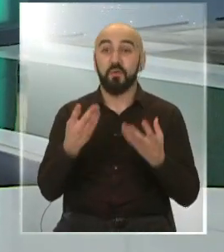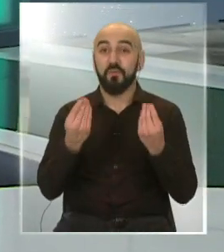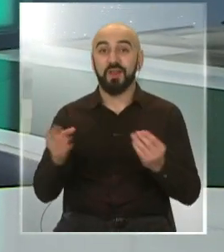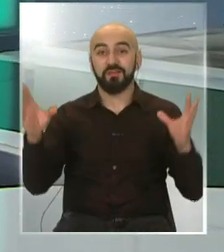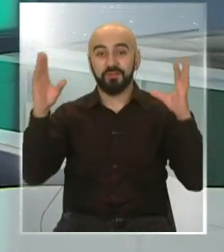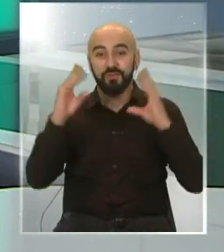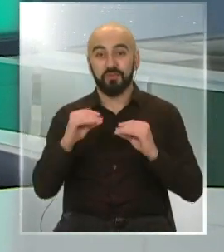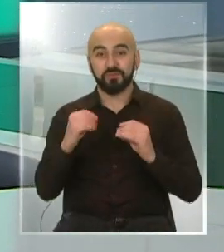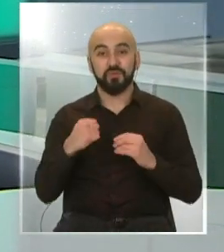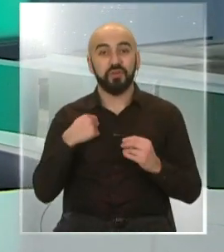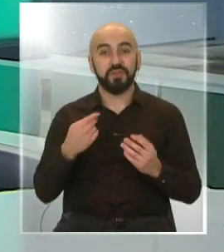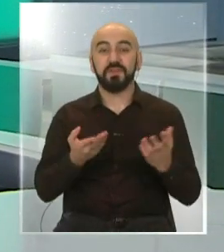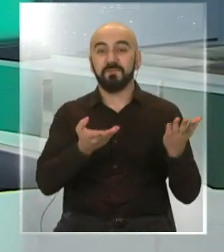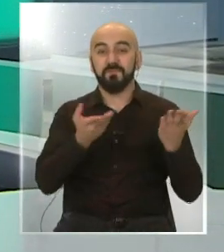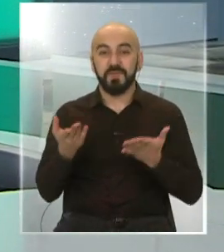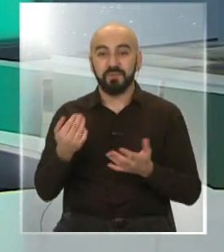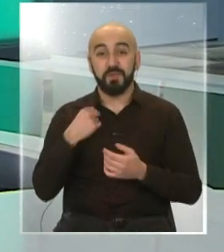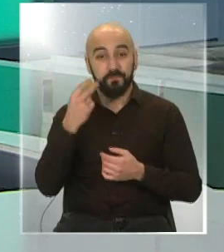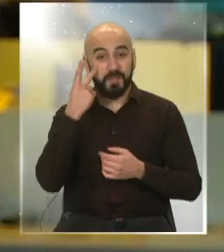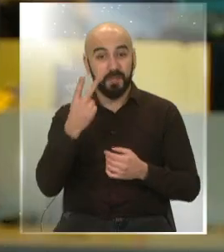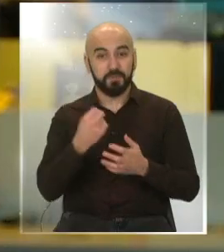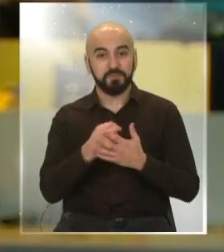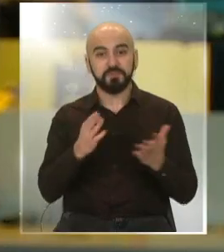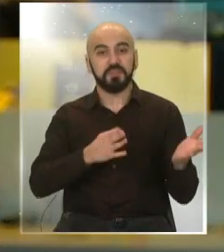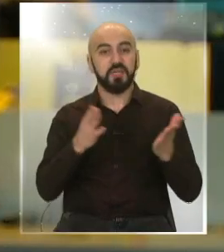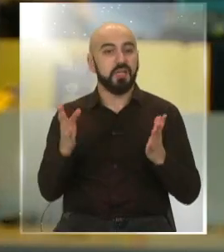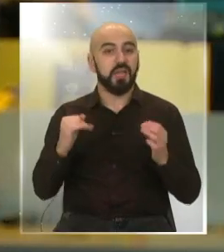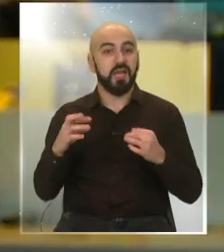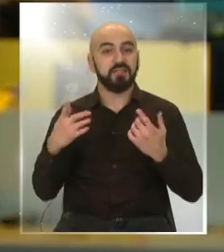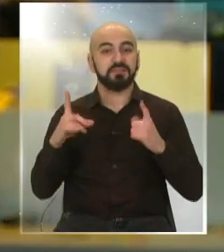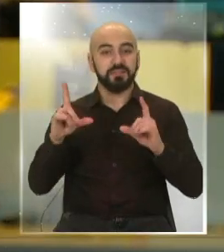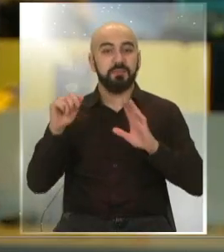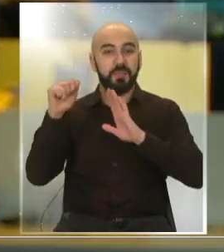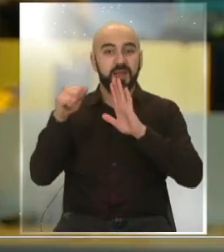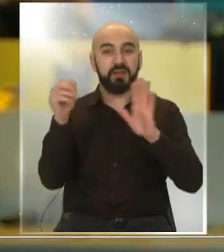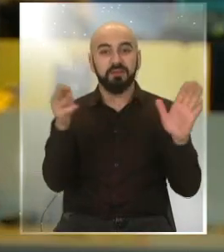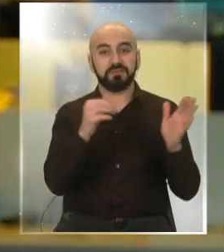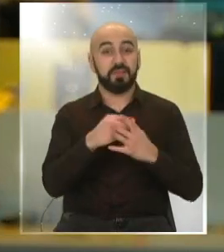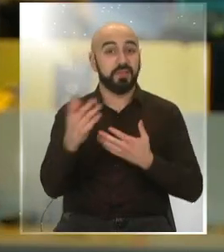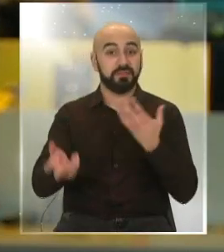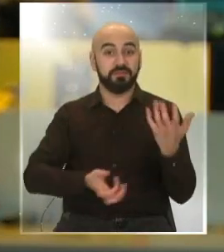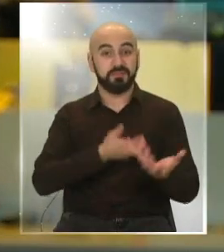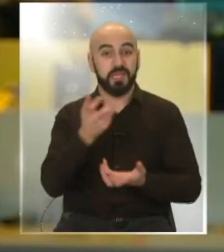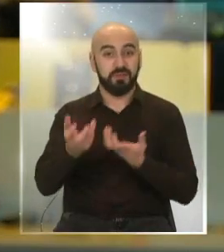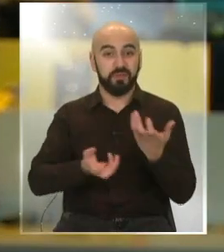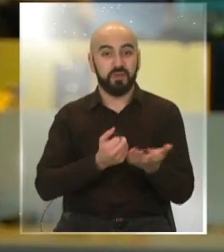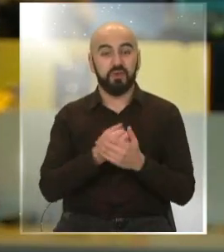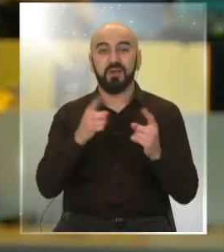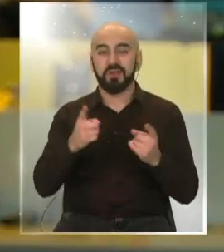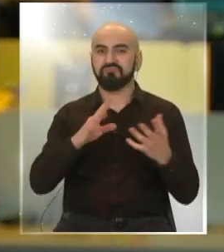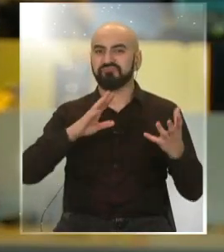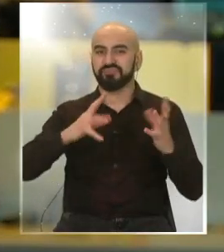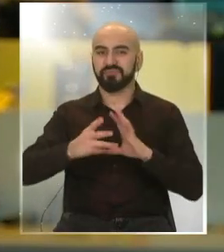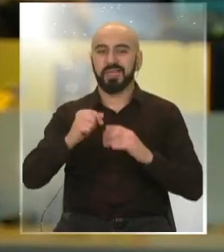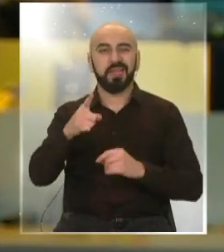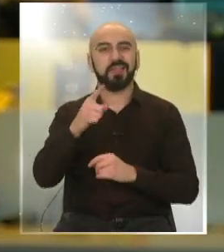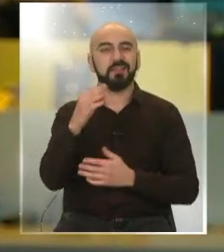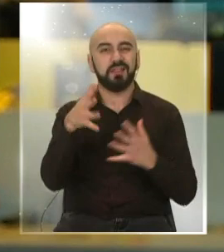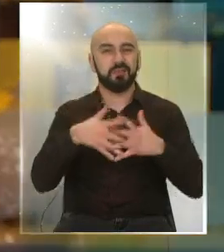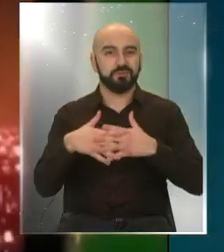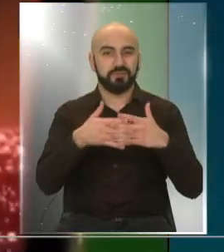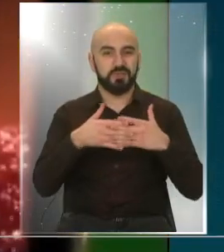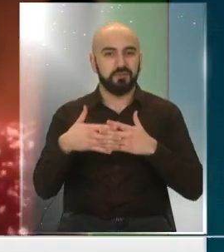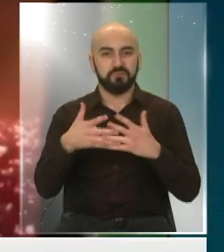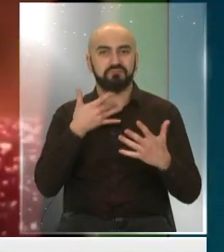a que revisemos parte de las imágenes que han dejado los incendios que han devastado a la costa oeste de Estados Unidos,